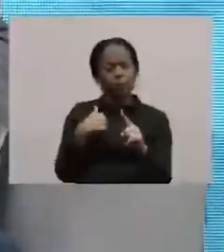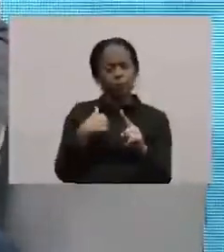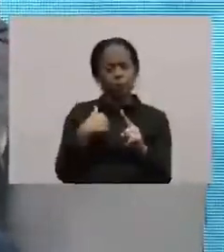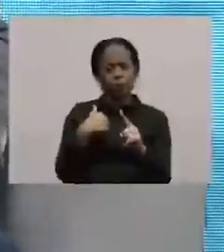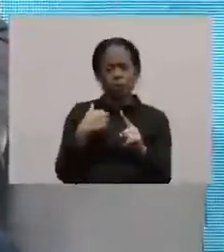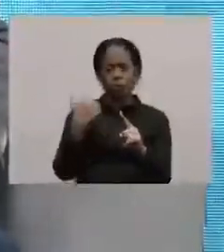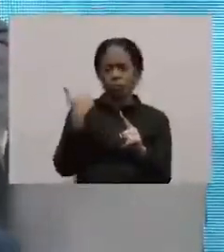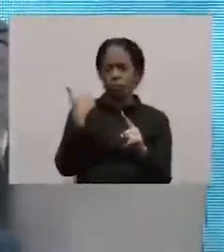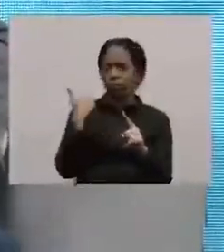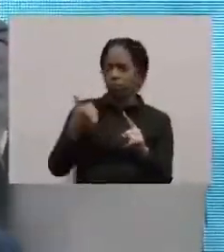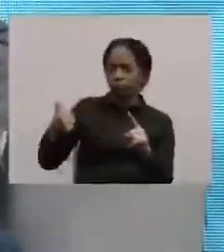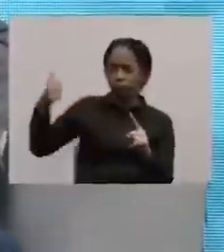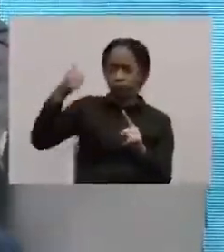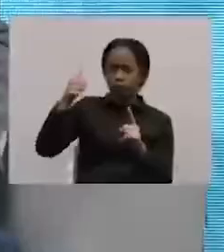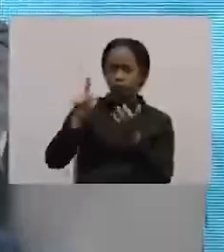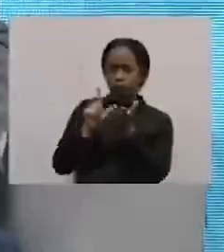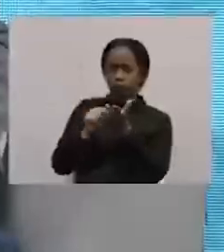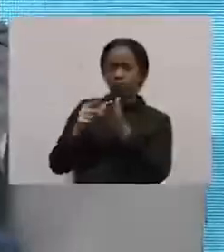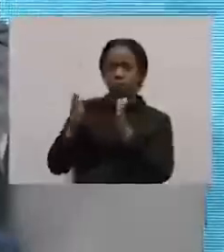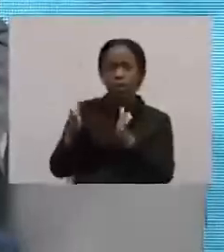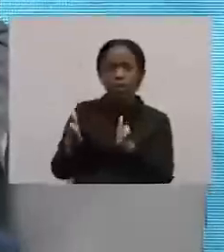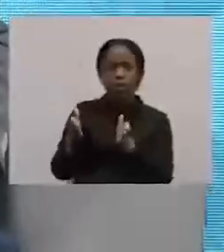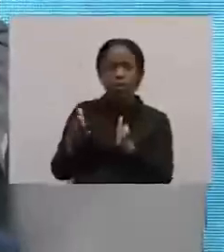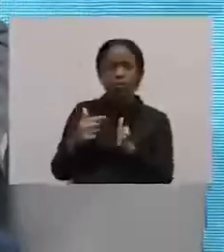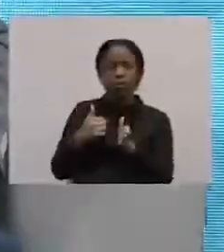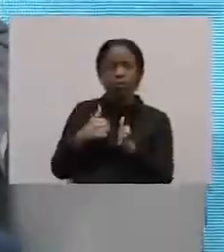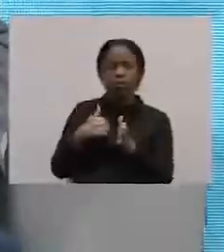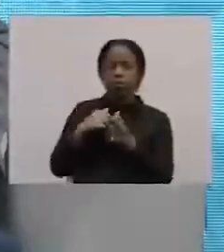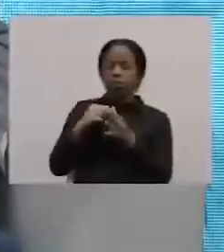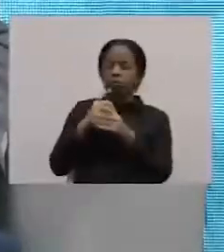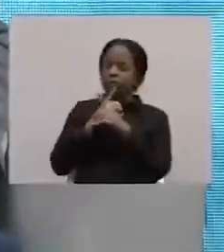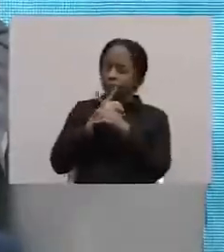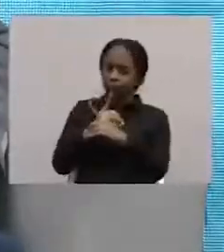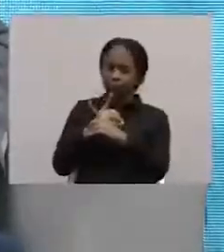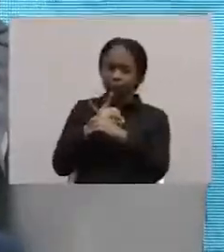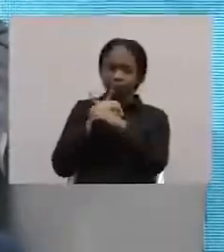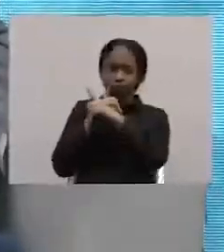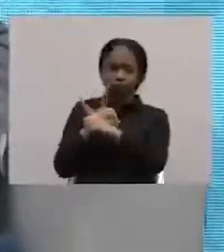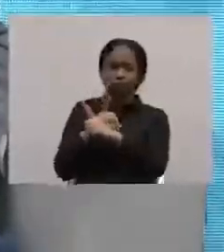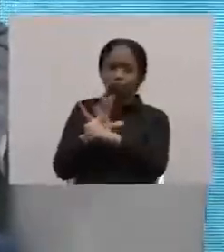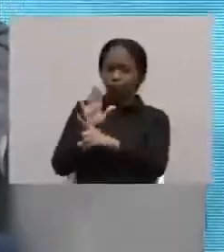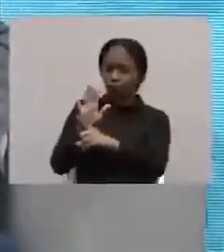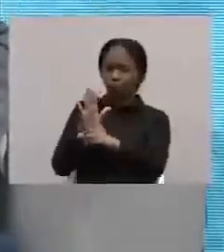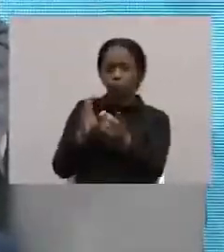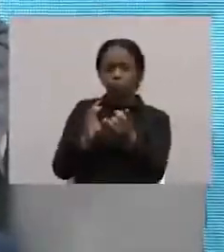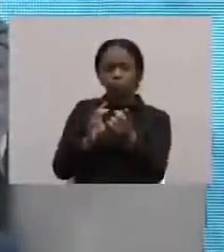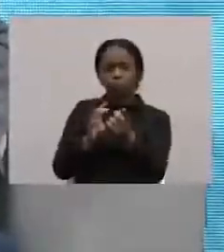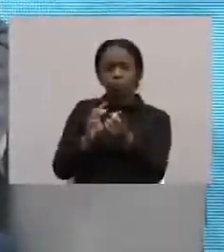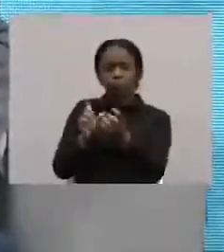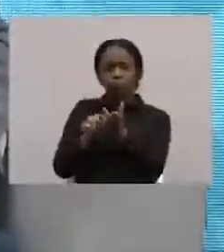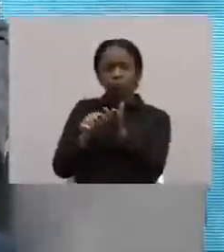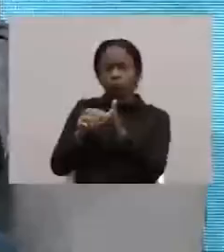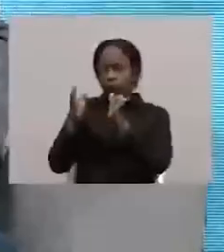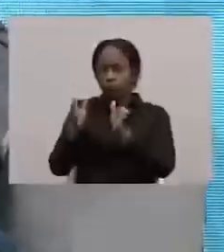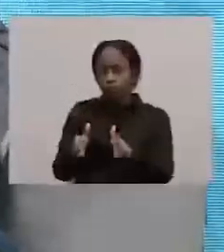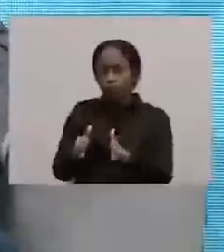que soy, o ejecutivo periodístico, yo defiendo la profesión del periodista.